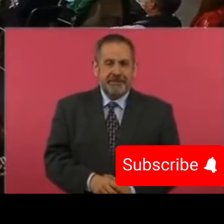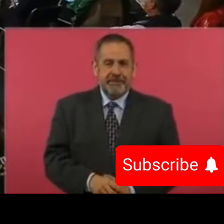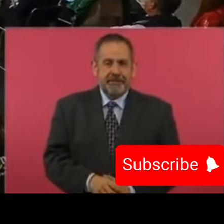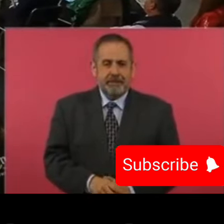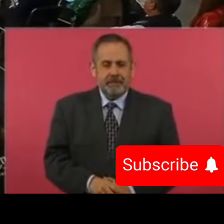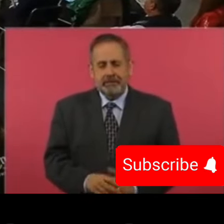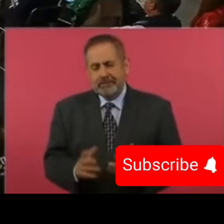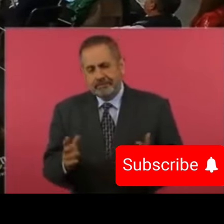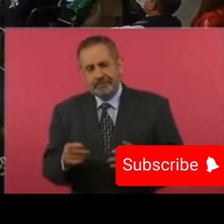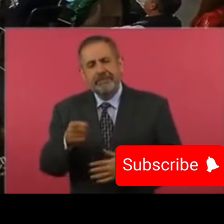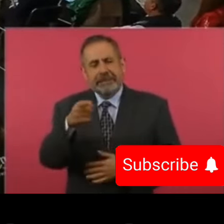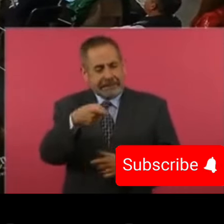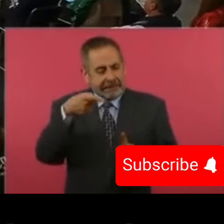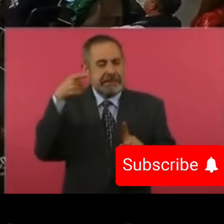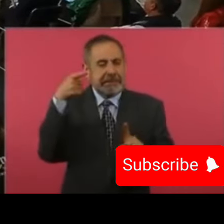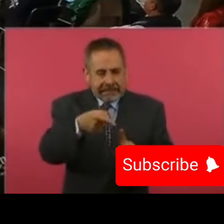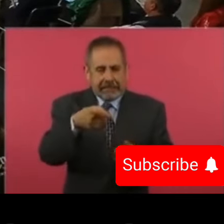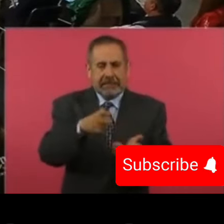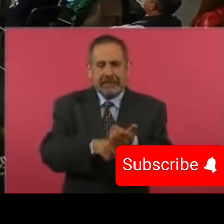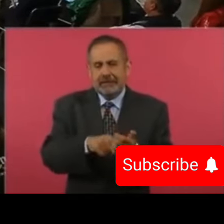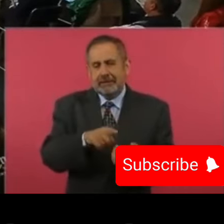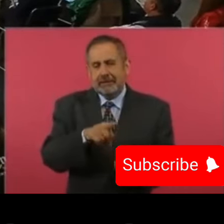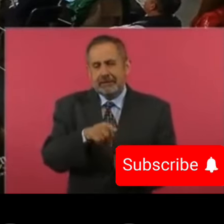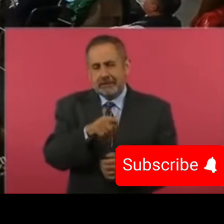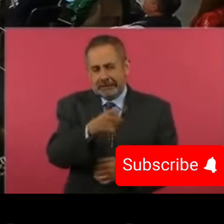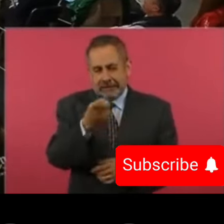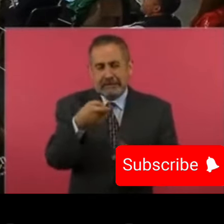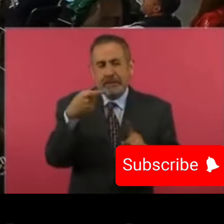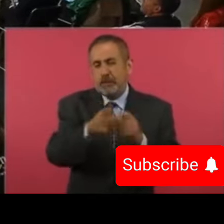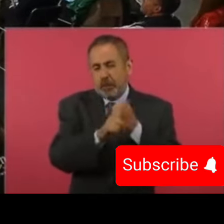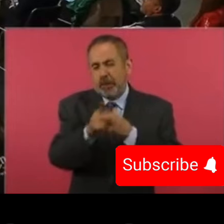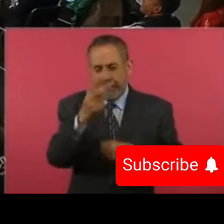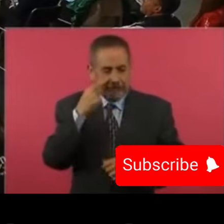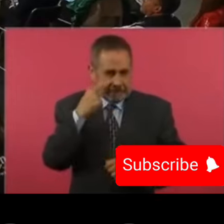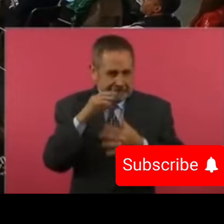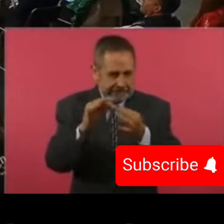es que eso es el meollo pues del